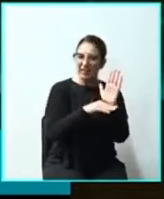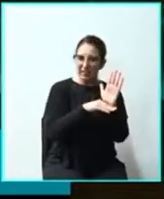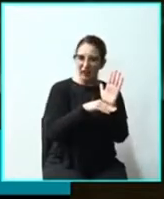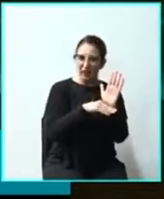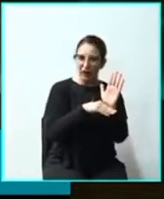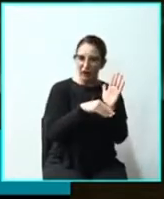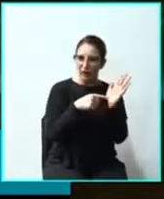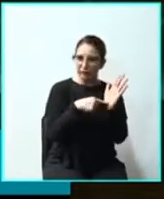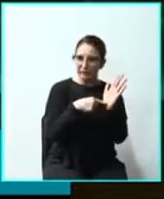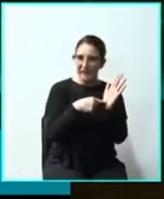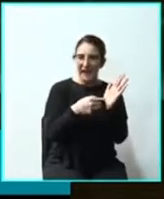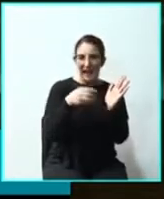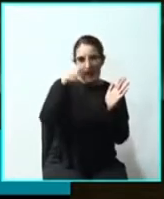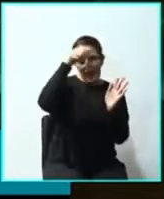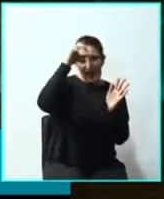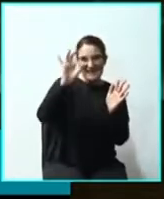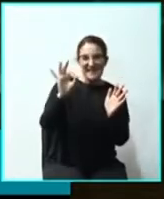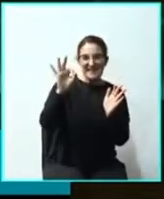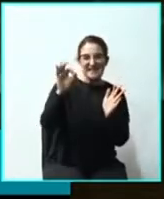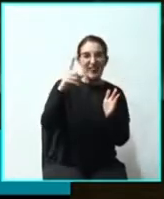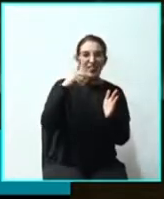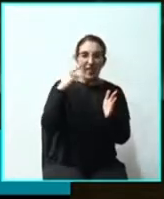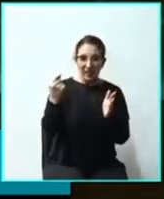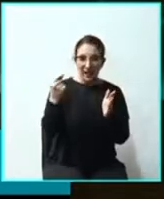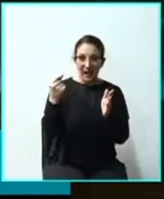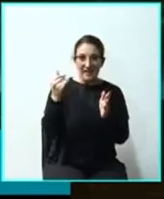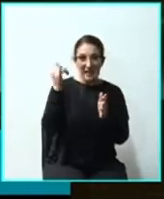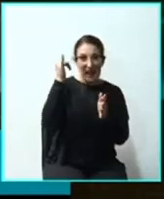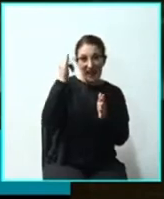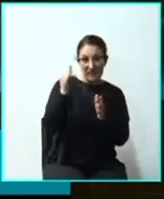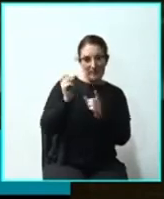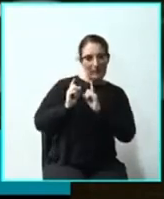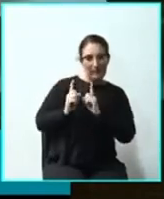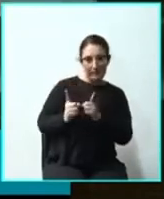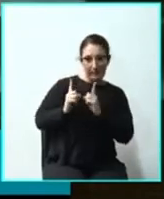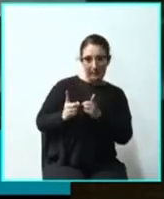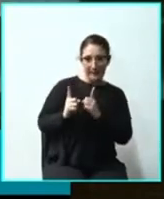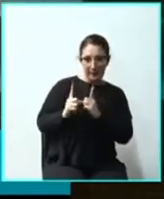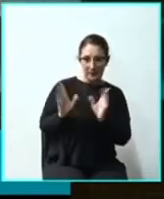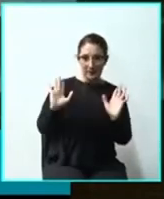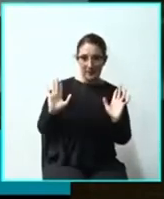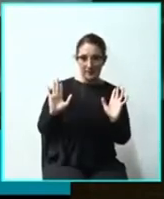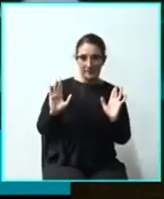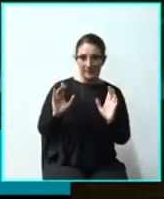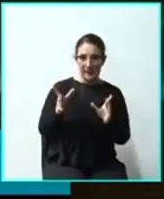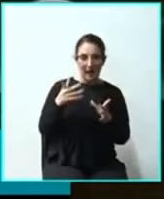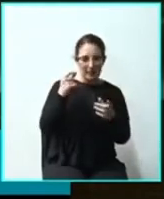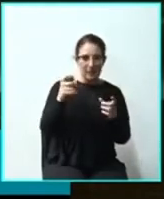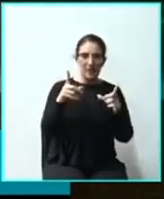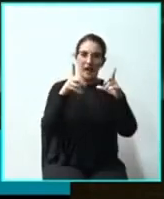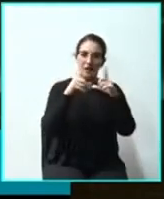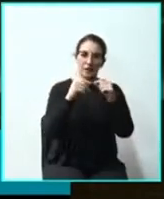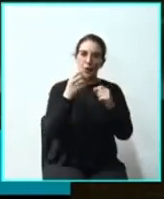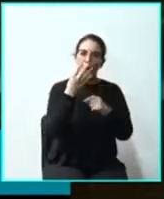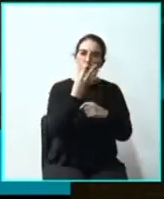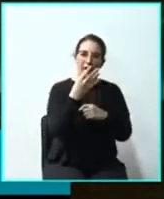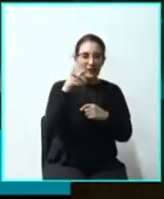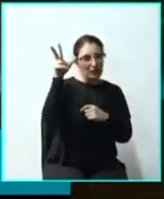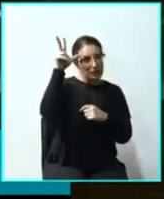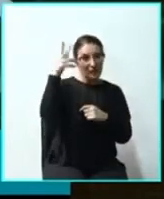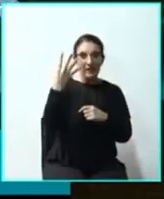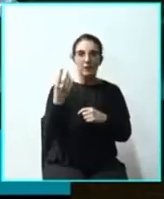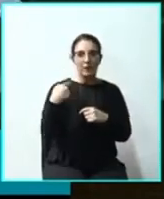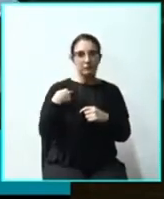60 días las filmaciones que se van realizando. A ver si encuentro acá, incluso el artículo 484 me llamó mucho